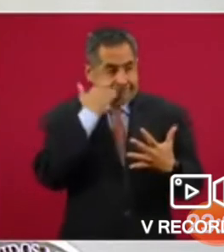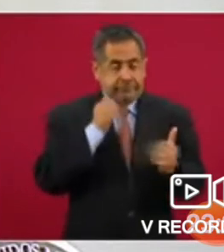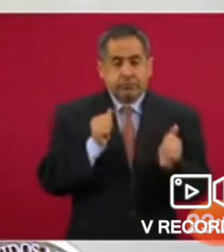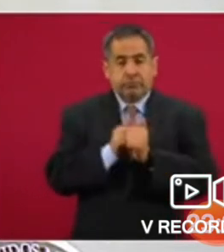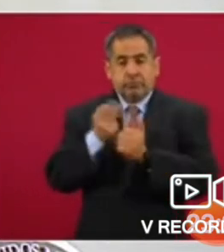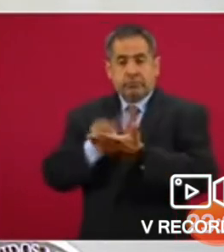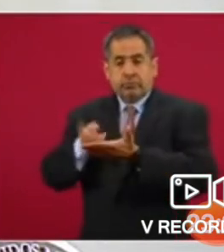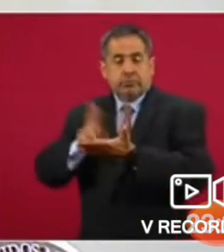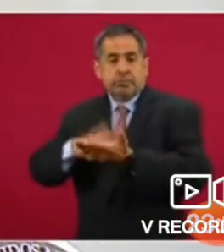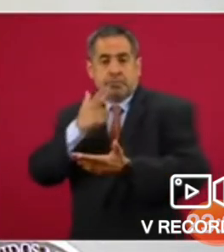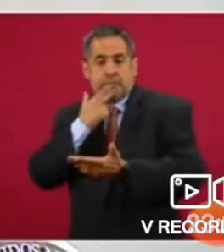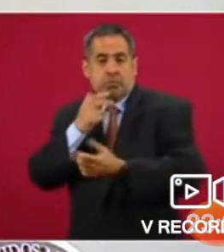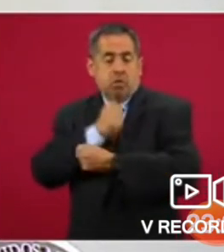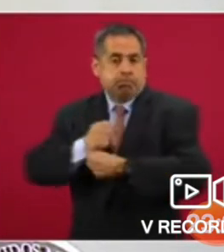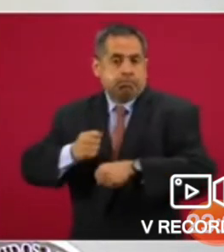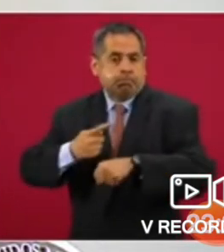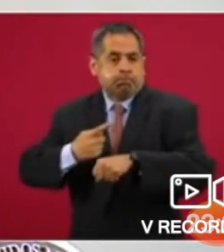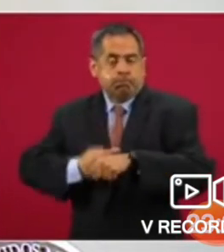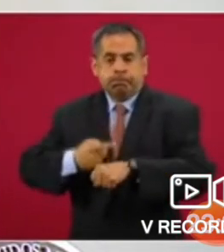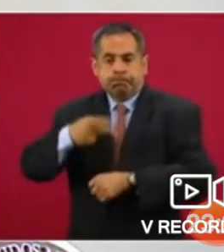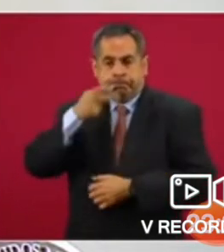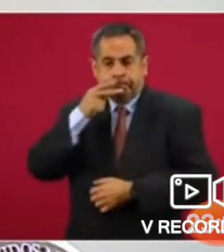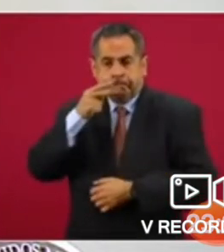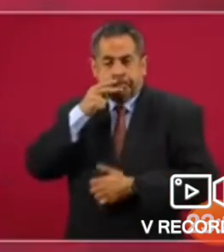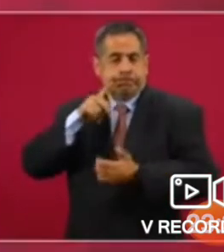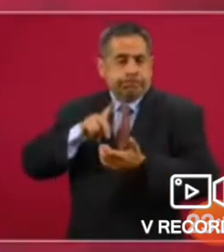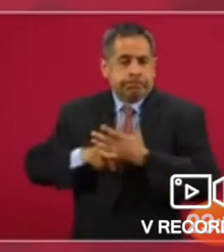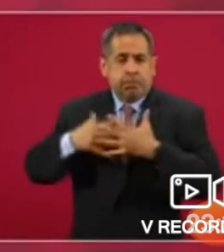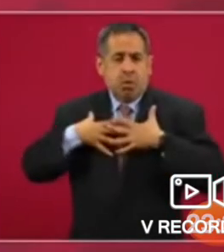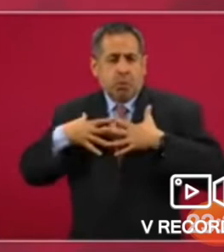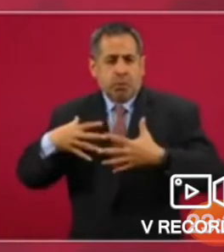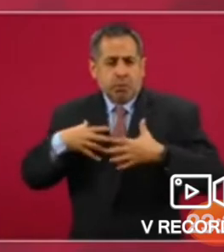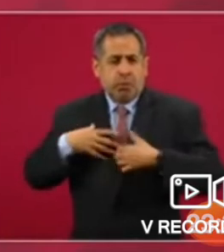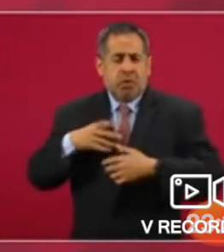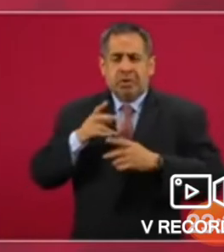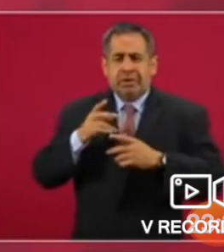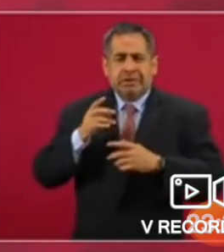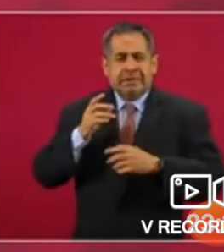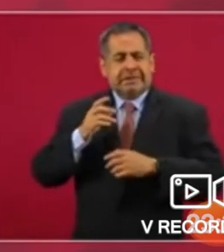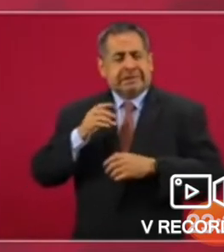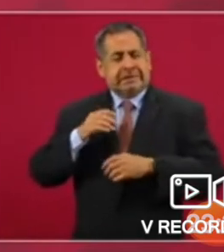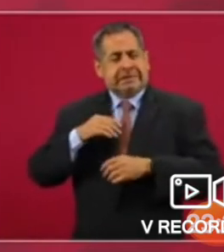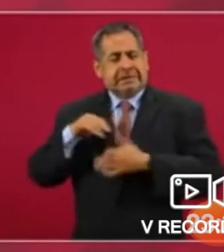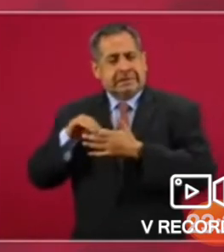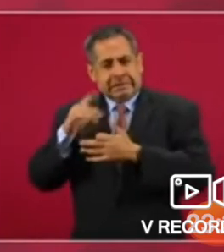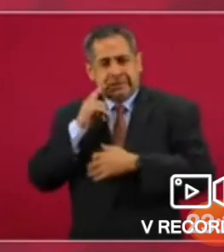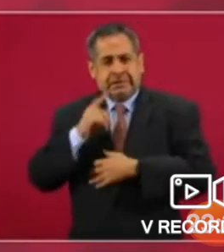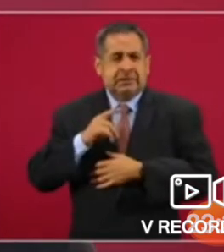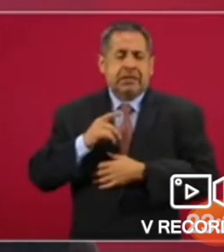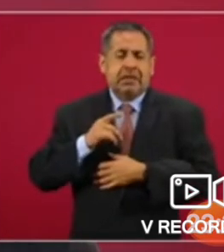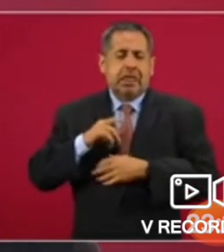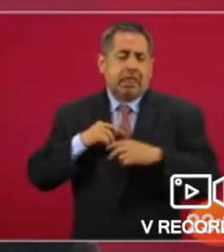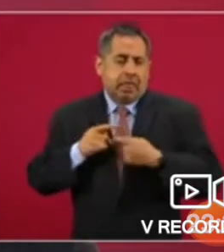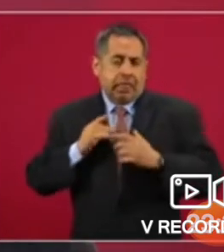diabetes, obesidad, sobrepeso, tabaquismo, enfermedad pulmonar y cardíaca crónica,